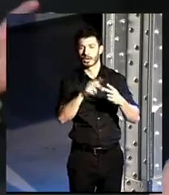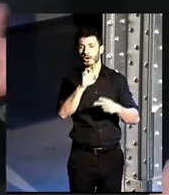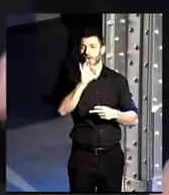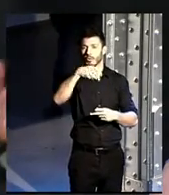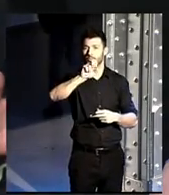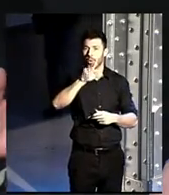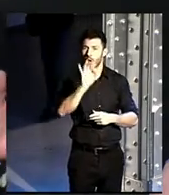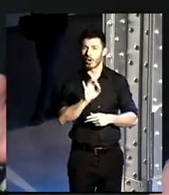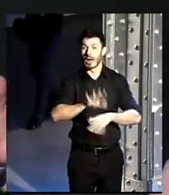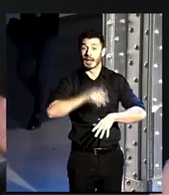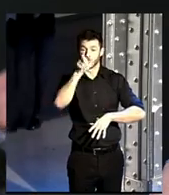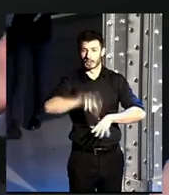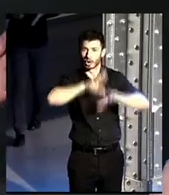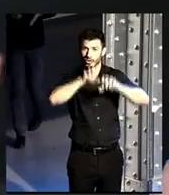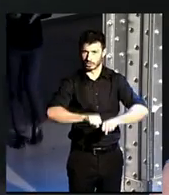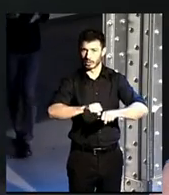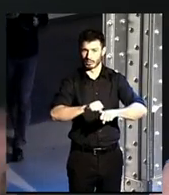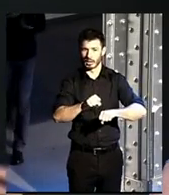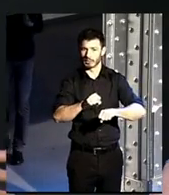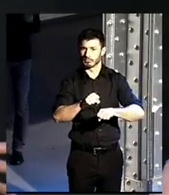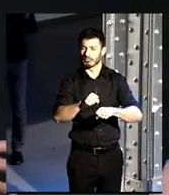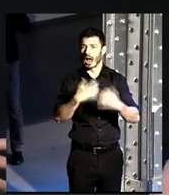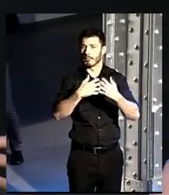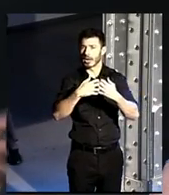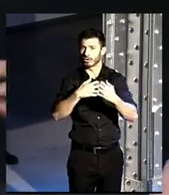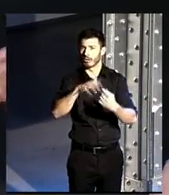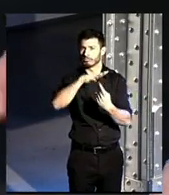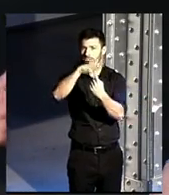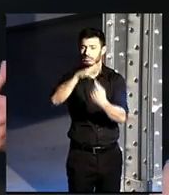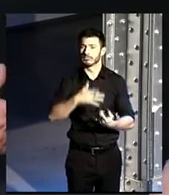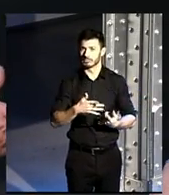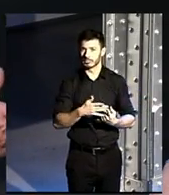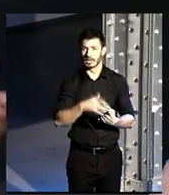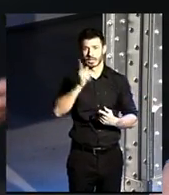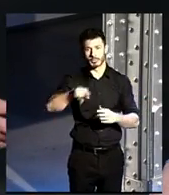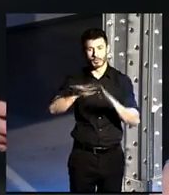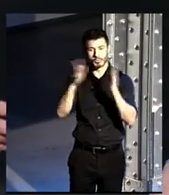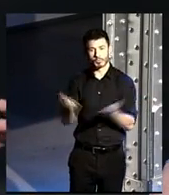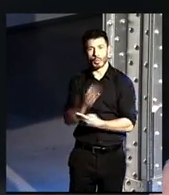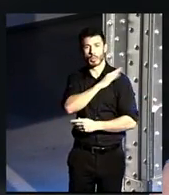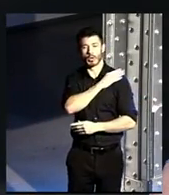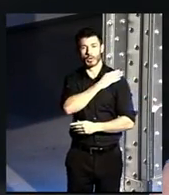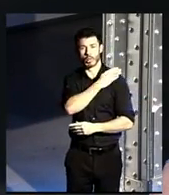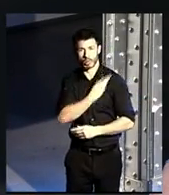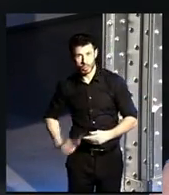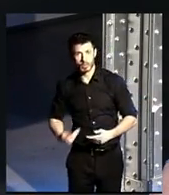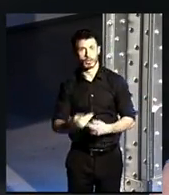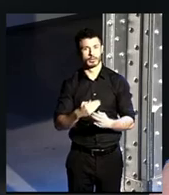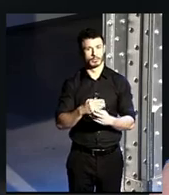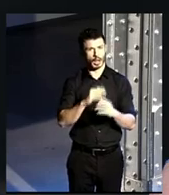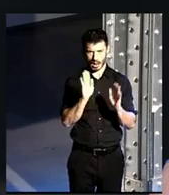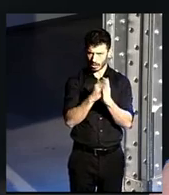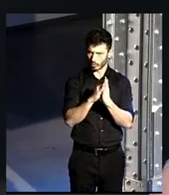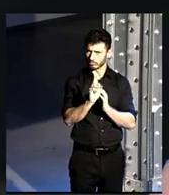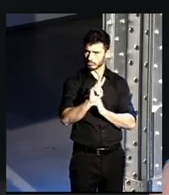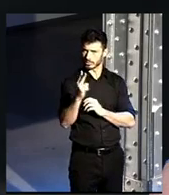¿no? Como el Albatros, como El Dueño del Mundo, que es la segunda parte